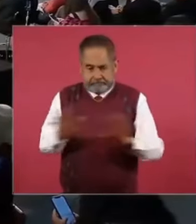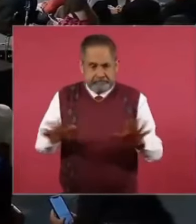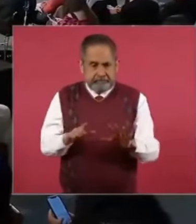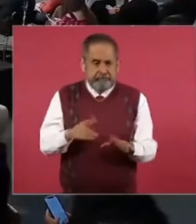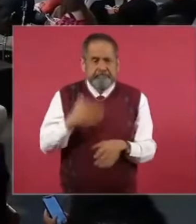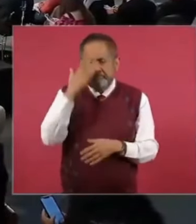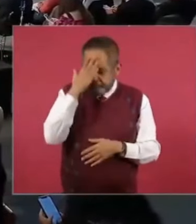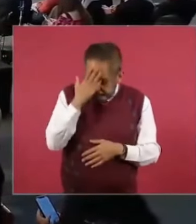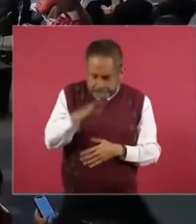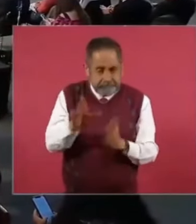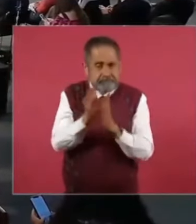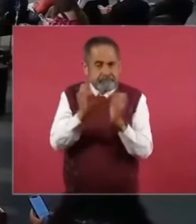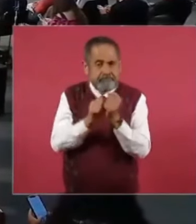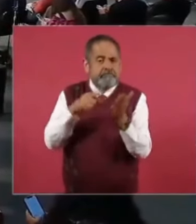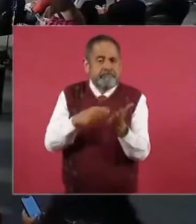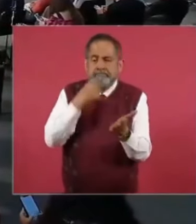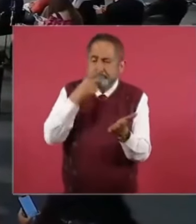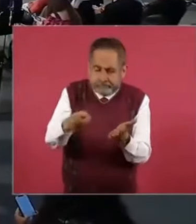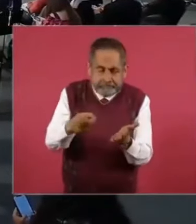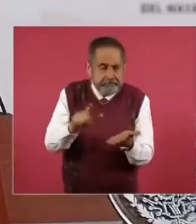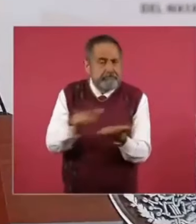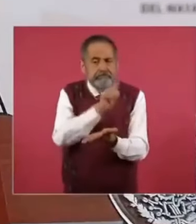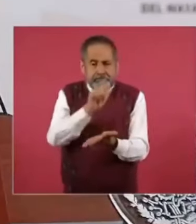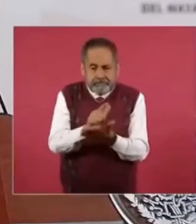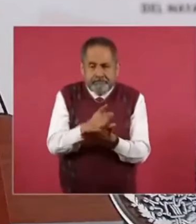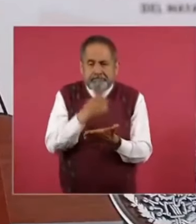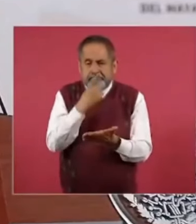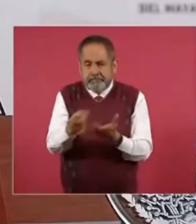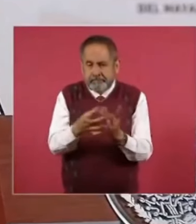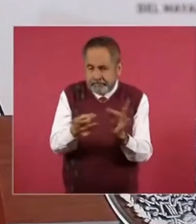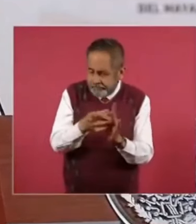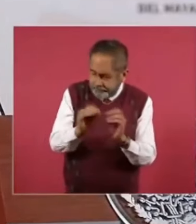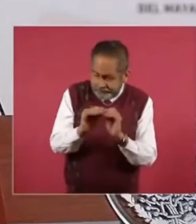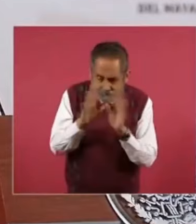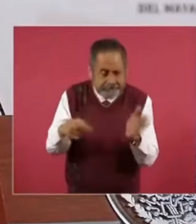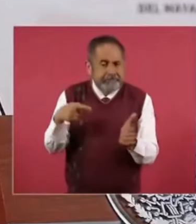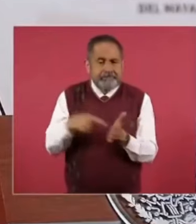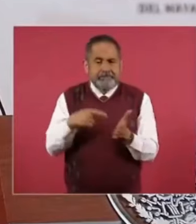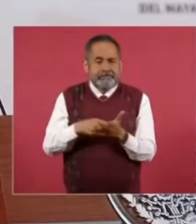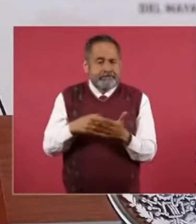Eso es lo que establece la Constitución y la ley específica